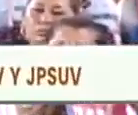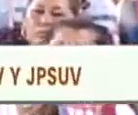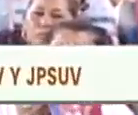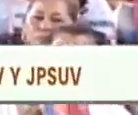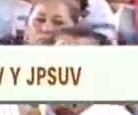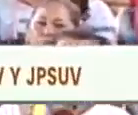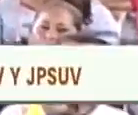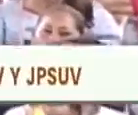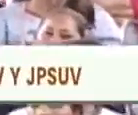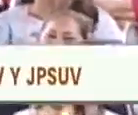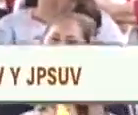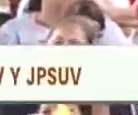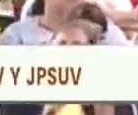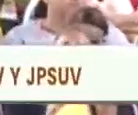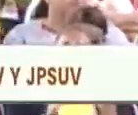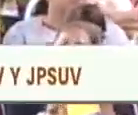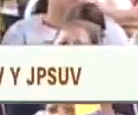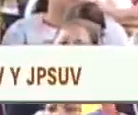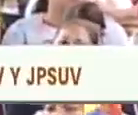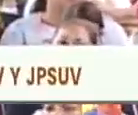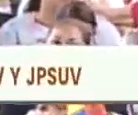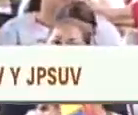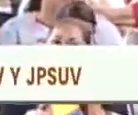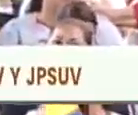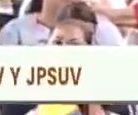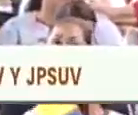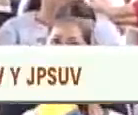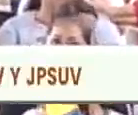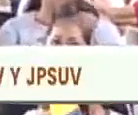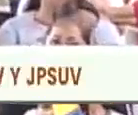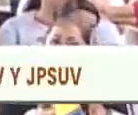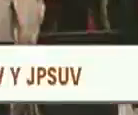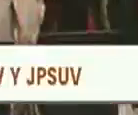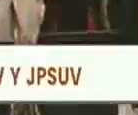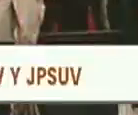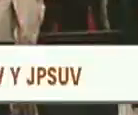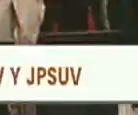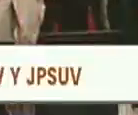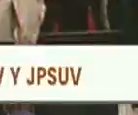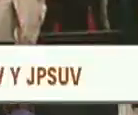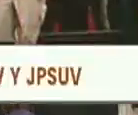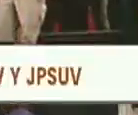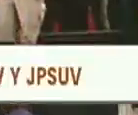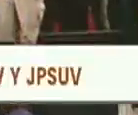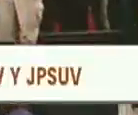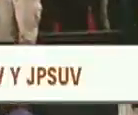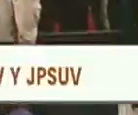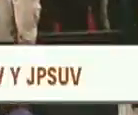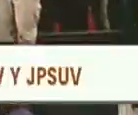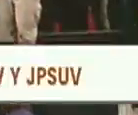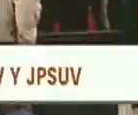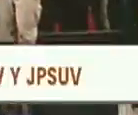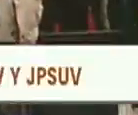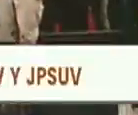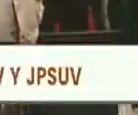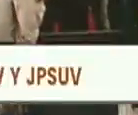Ese es el valor más importante. Uno puede cometer errores, uno puede